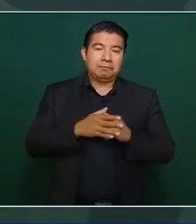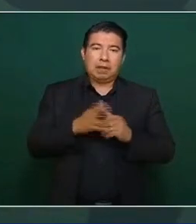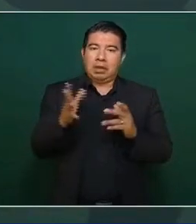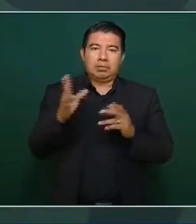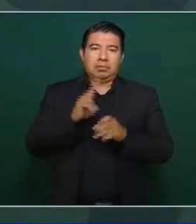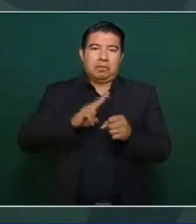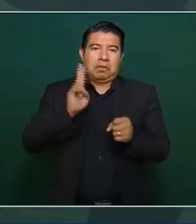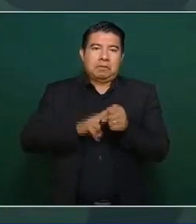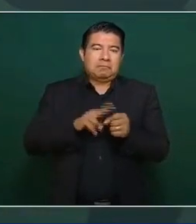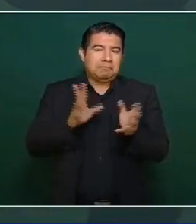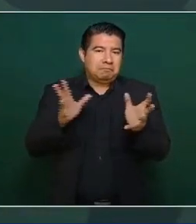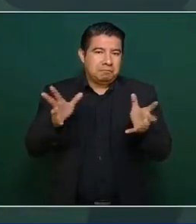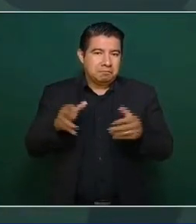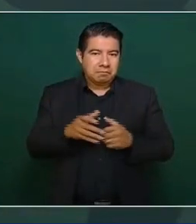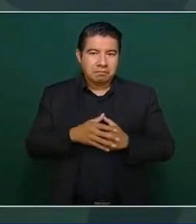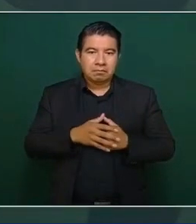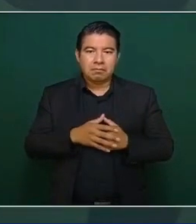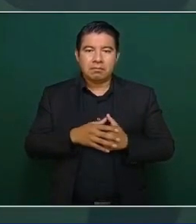normal,